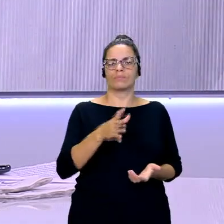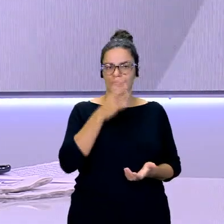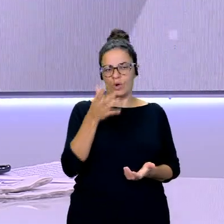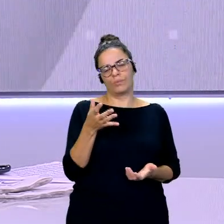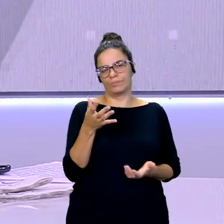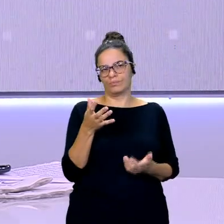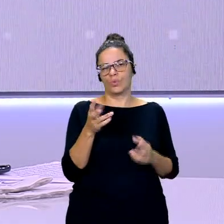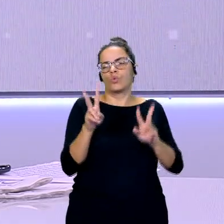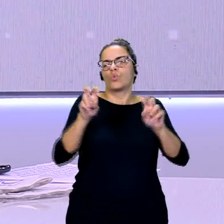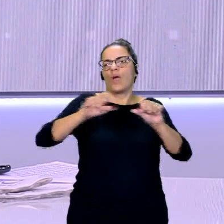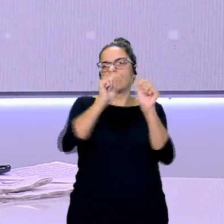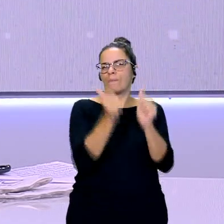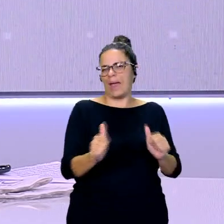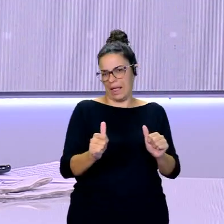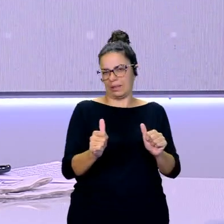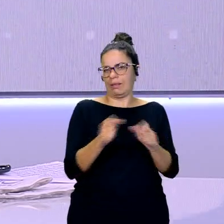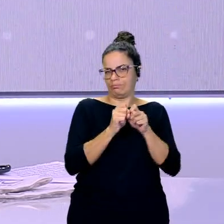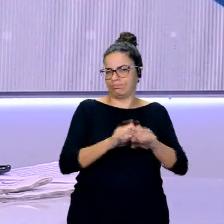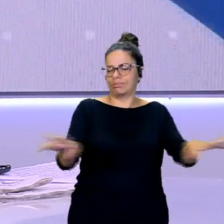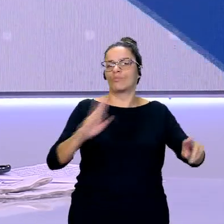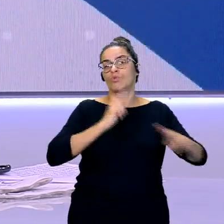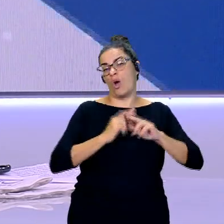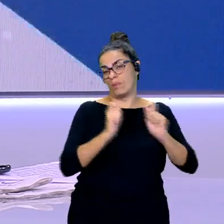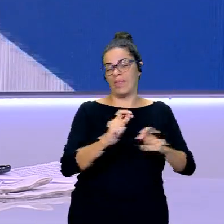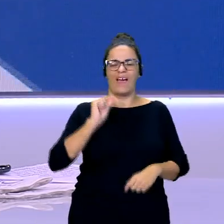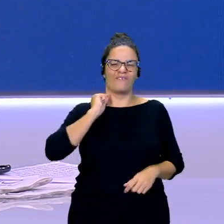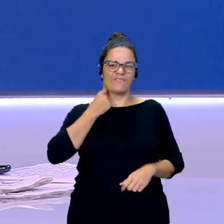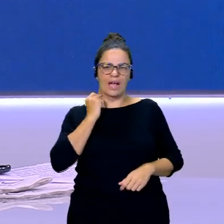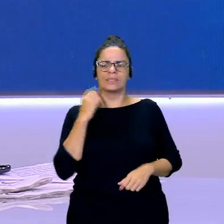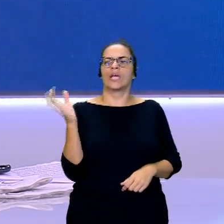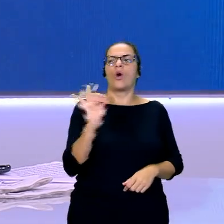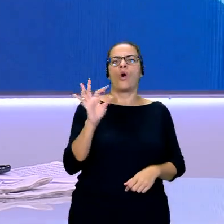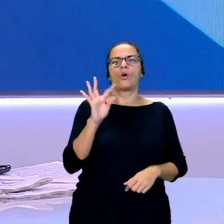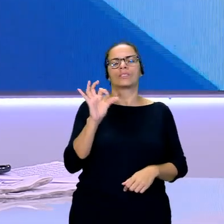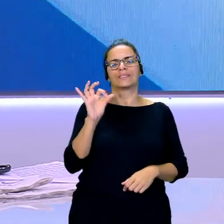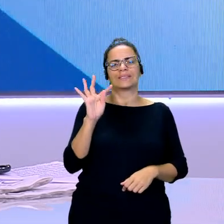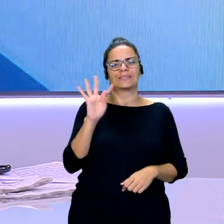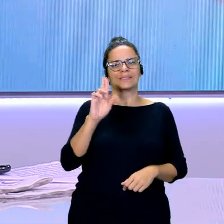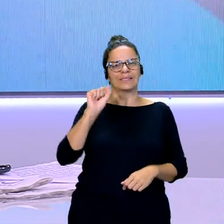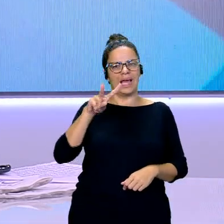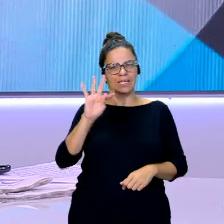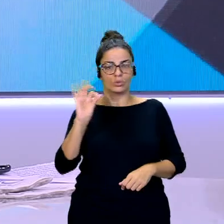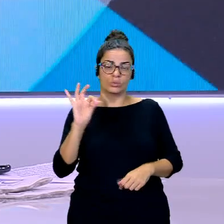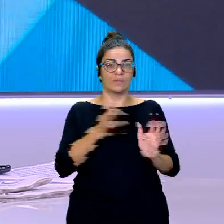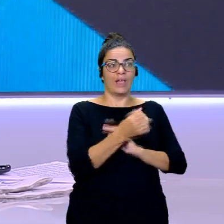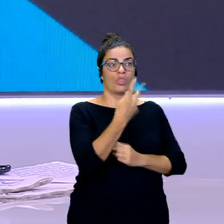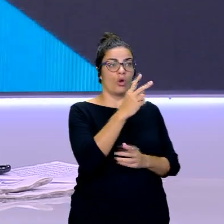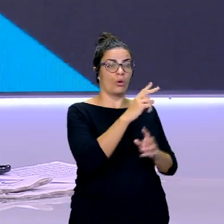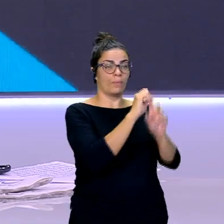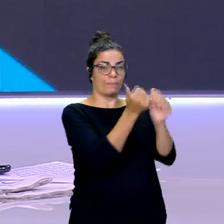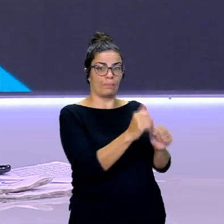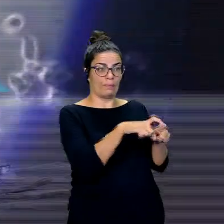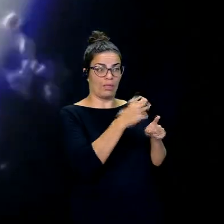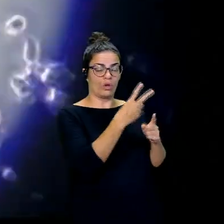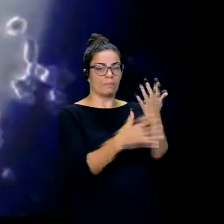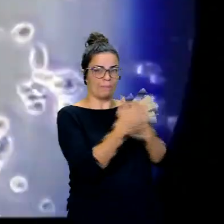expansión de una nueva variante conocida como Frankenstein o Stratus, que proviene de la mezcla de dos variantes. La Organización